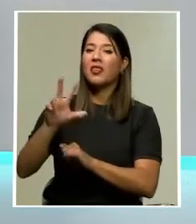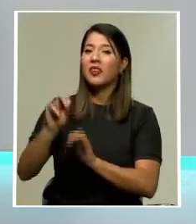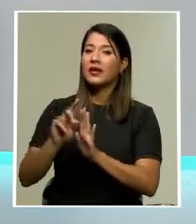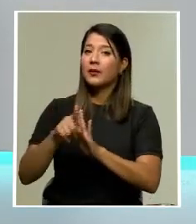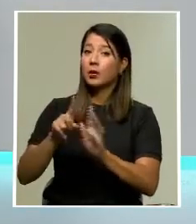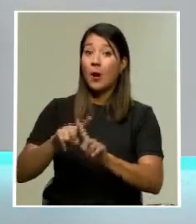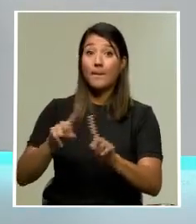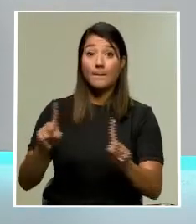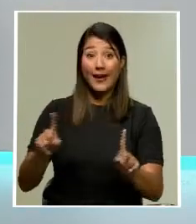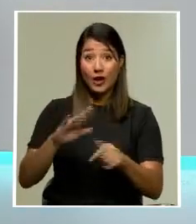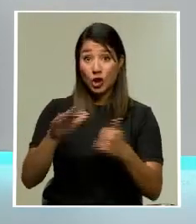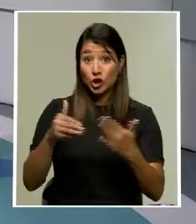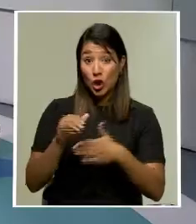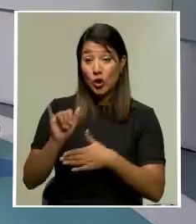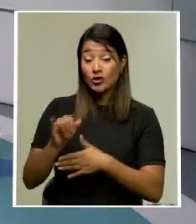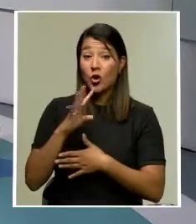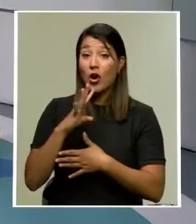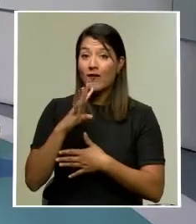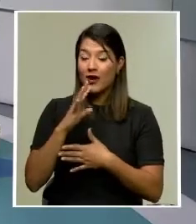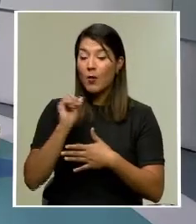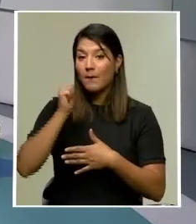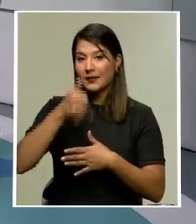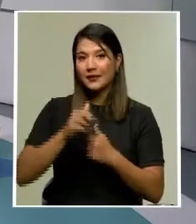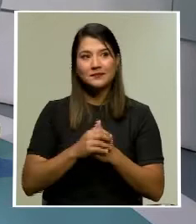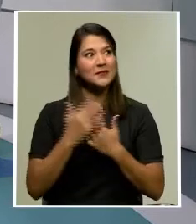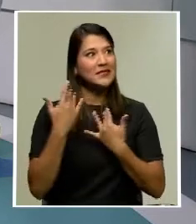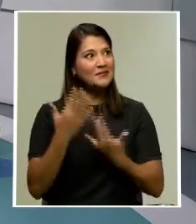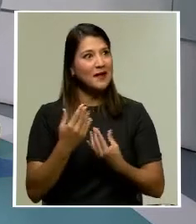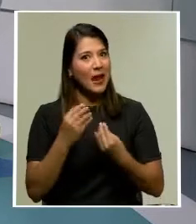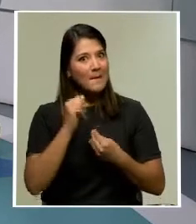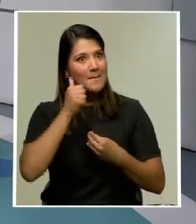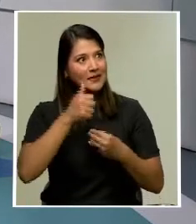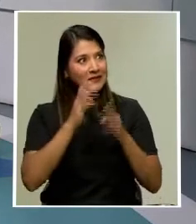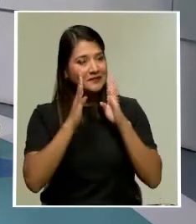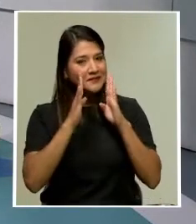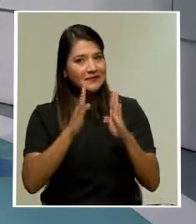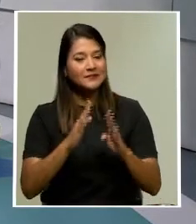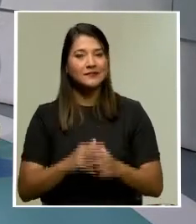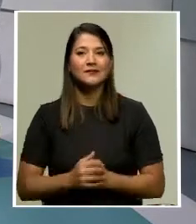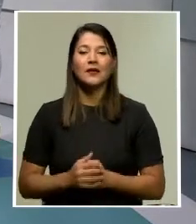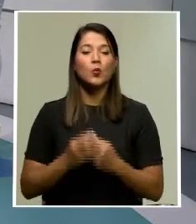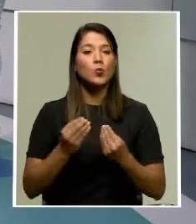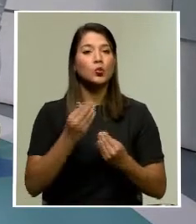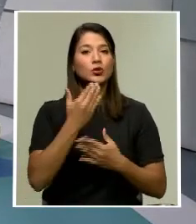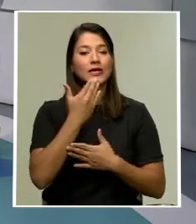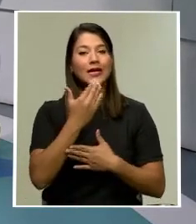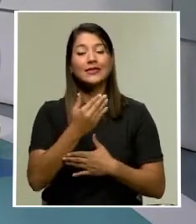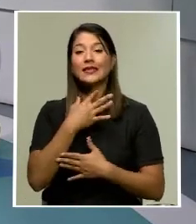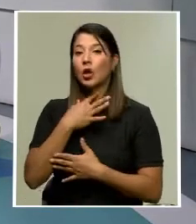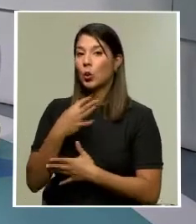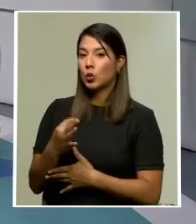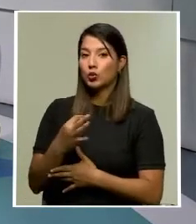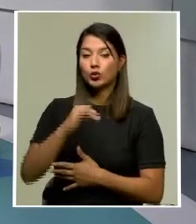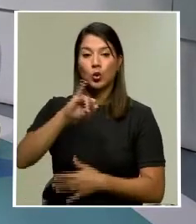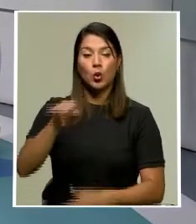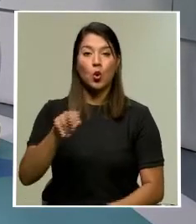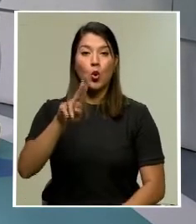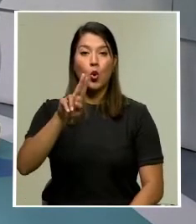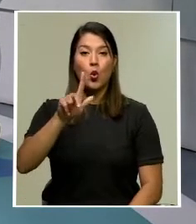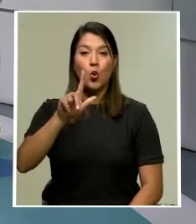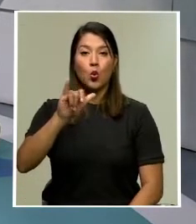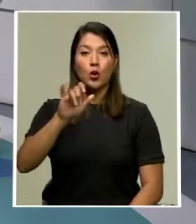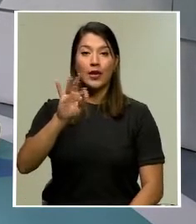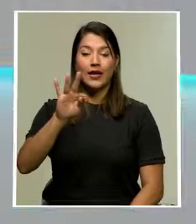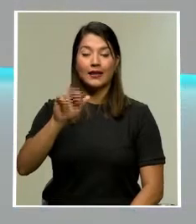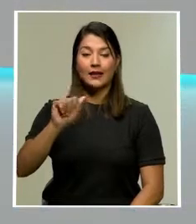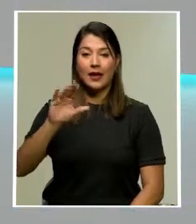pero todo eso lo hablaremos y lo trataremos mañana. Vamos a esperar con mucha atención la entrega de mañana. Muchas gracias, Julieta Cambronero. Buenas noches,